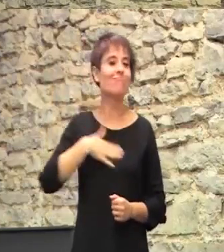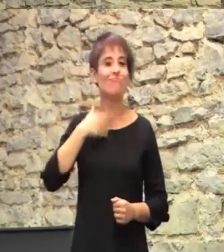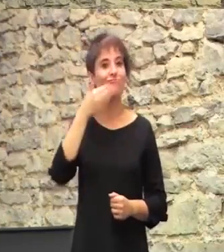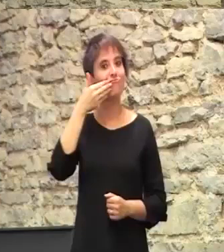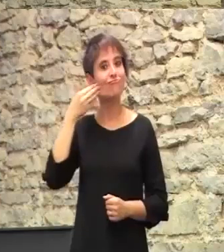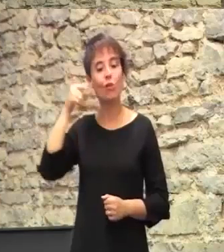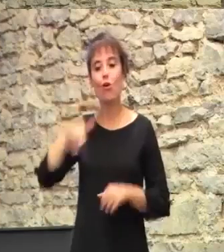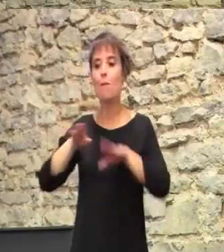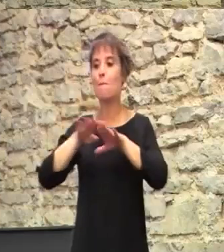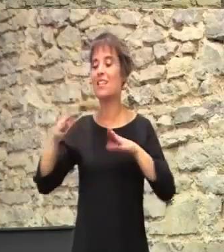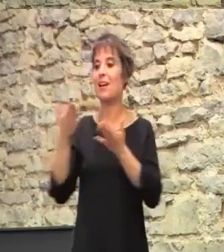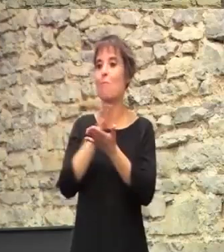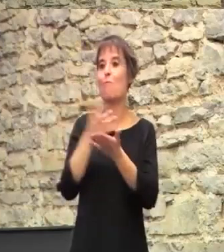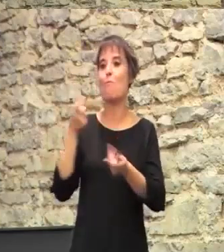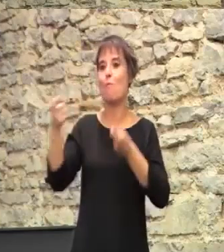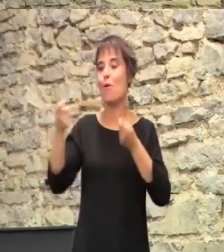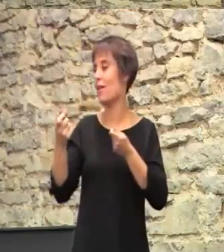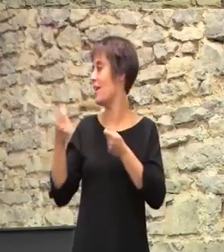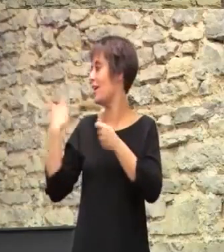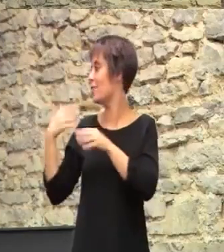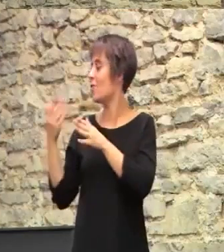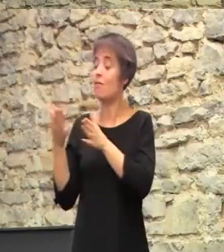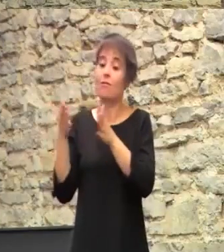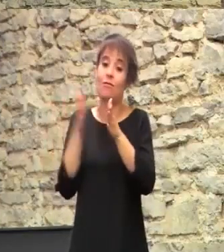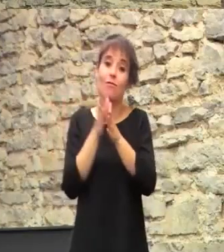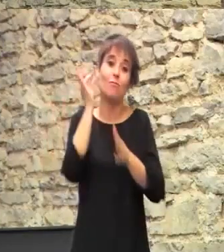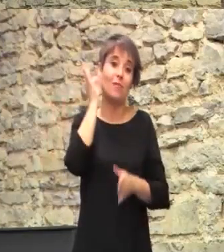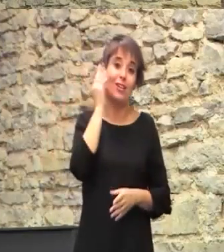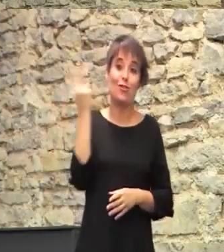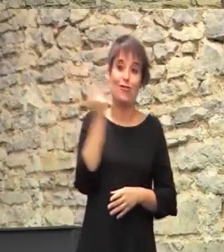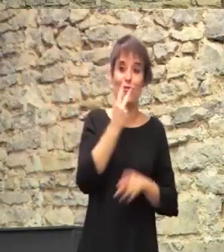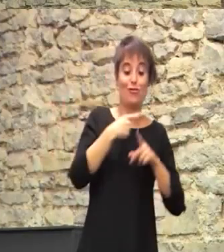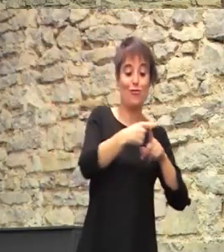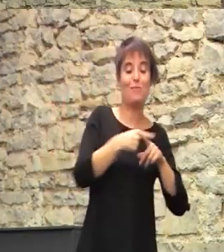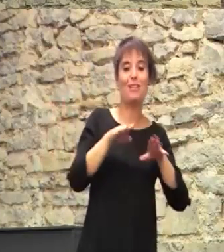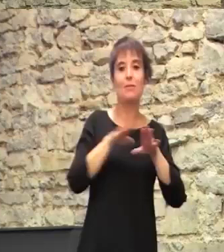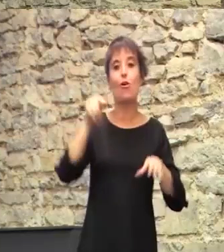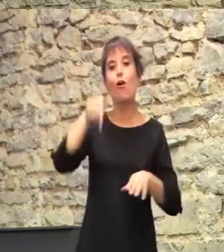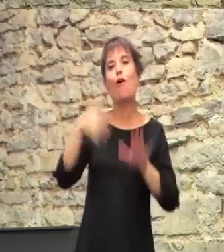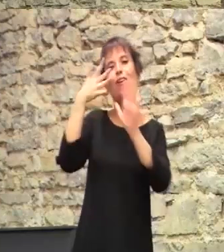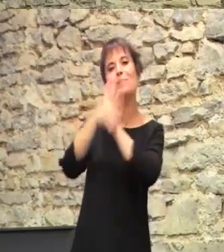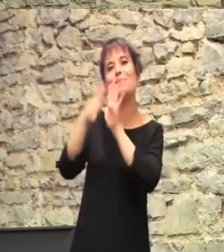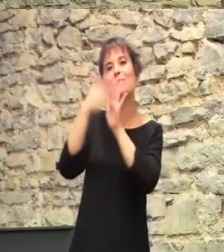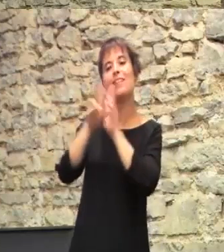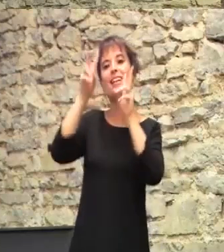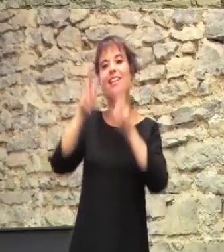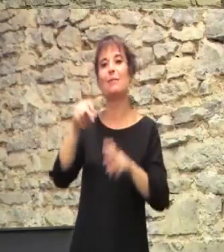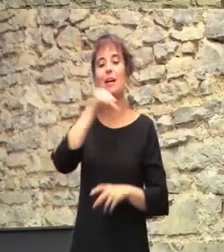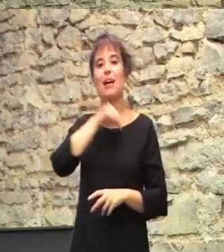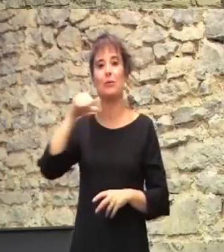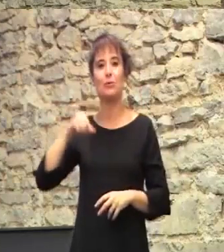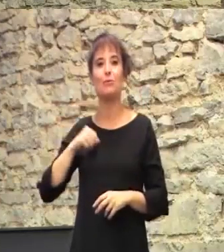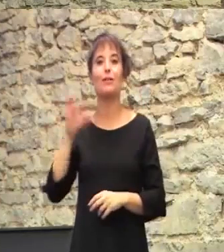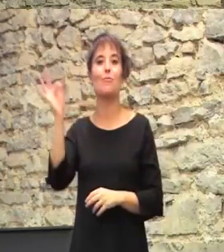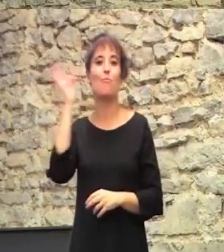de modelar esta mesa que comparto con estas dos interesantes mujeres que nos van a hablar sobre autonomía de